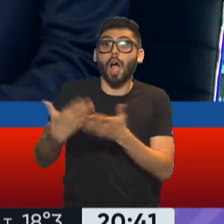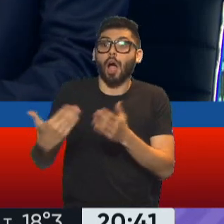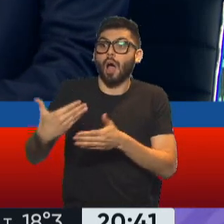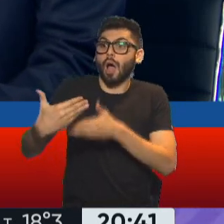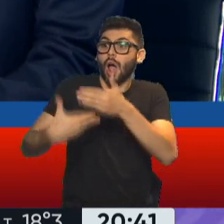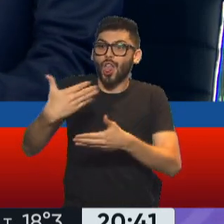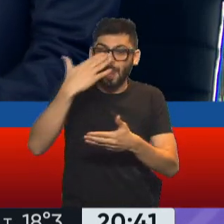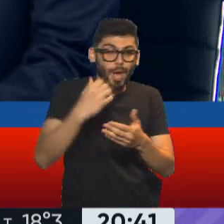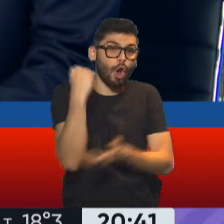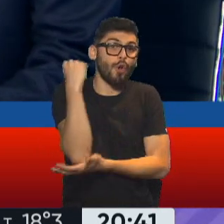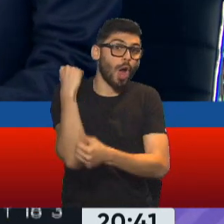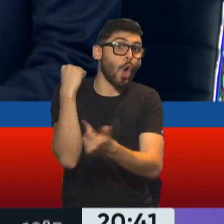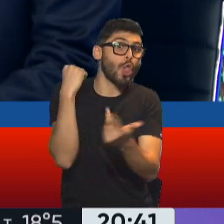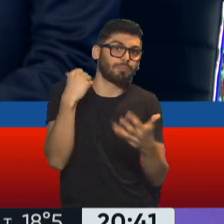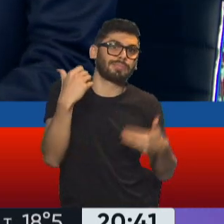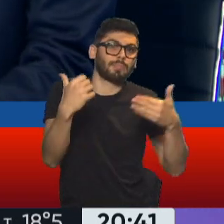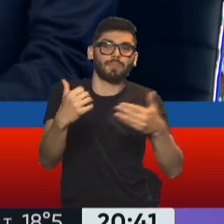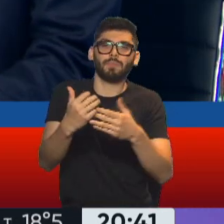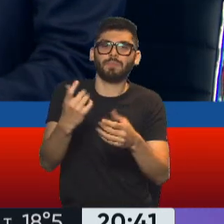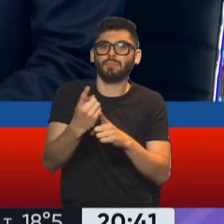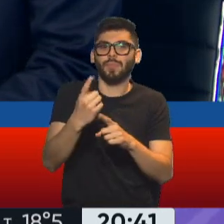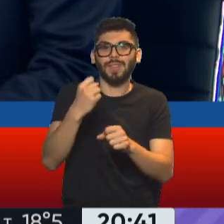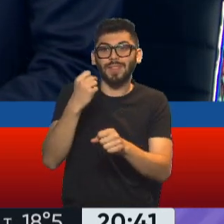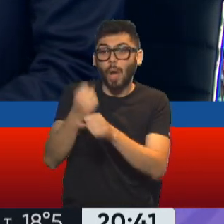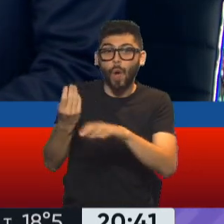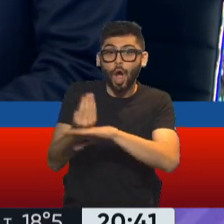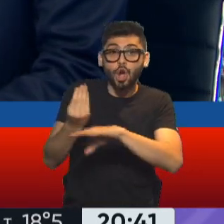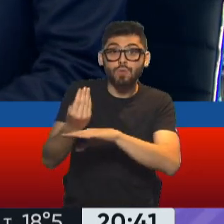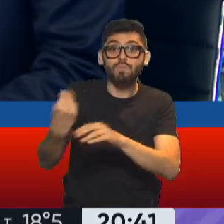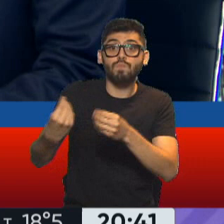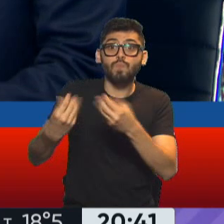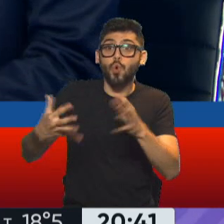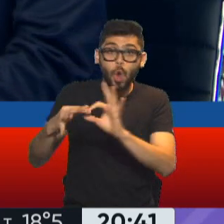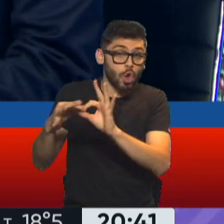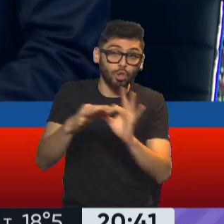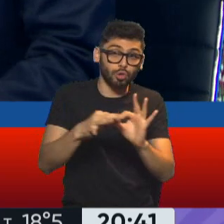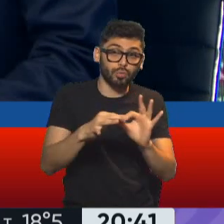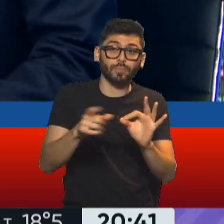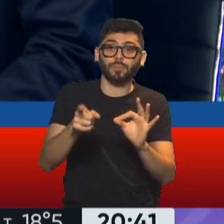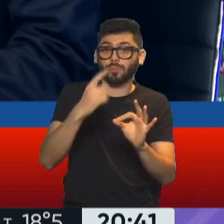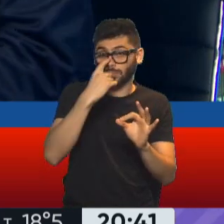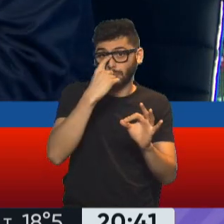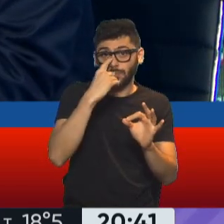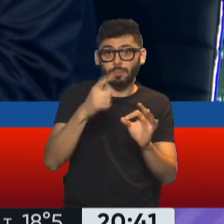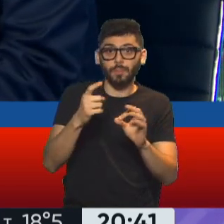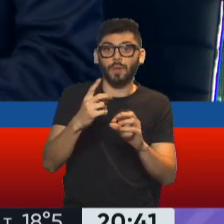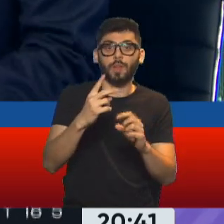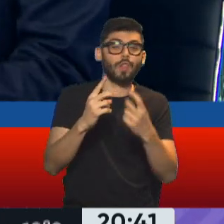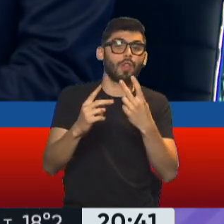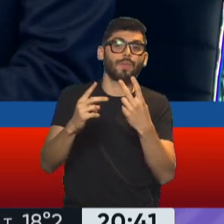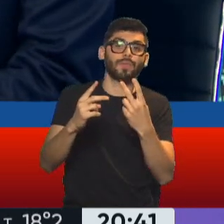trabajo directo, casi 200.000 en todo el país, de la mano de la obra pública, digamos, los otros